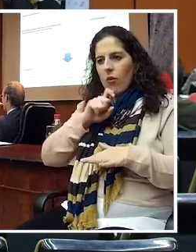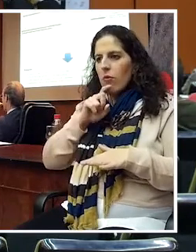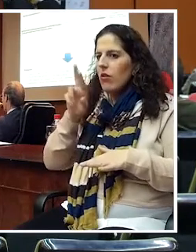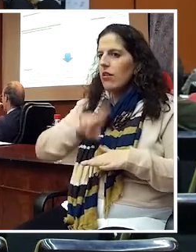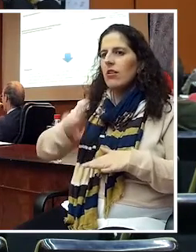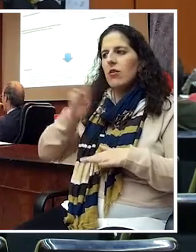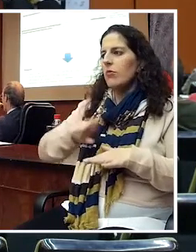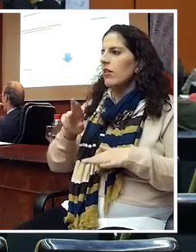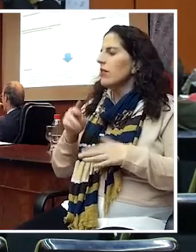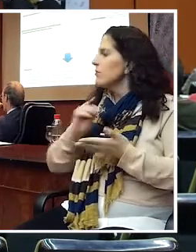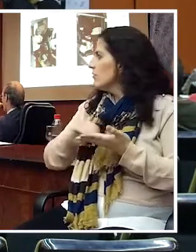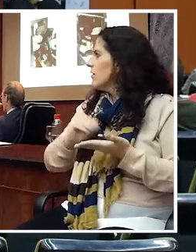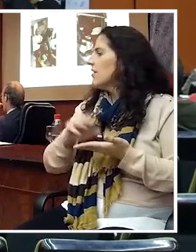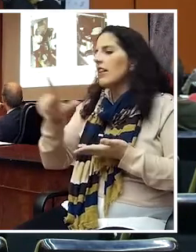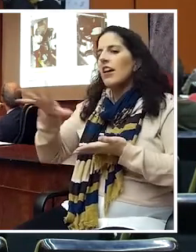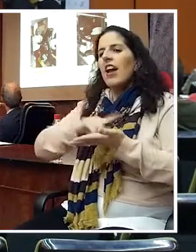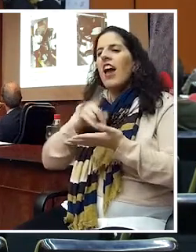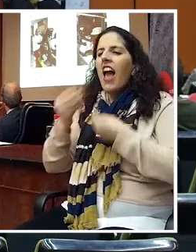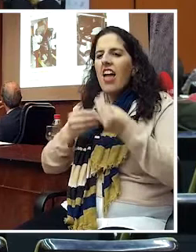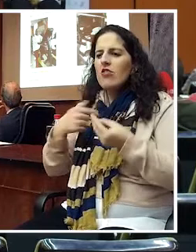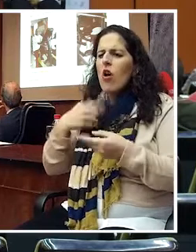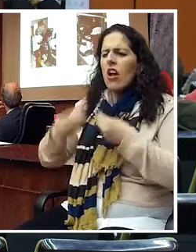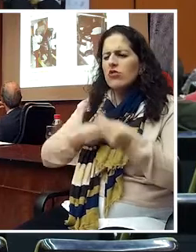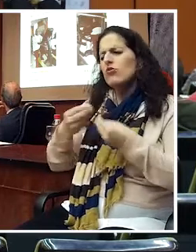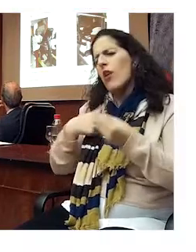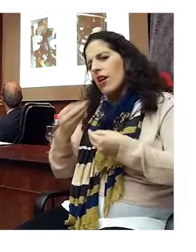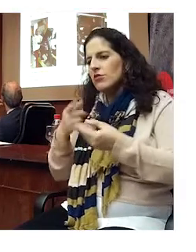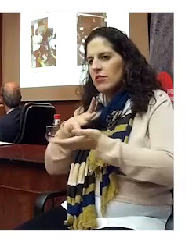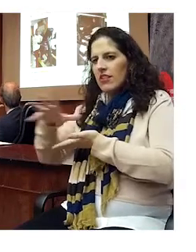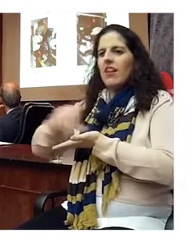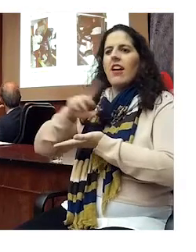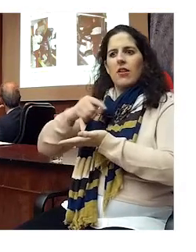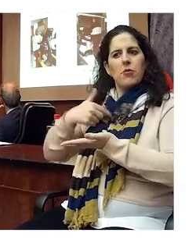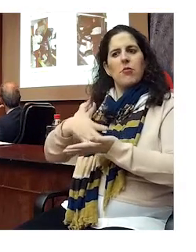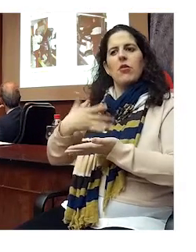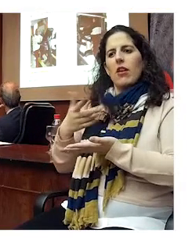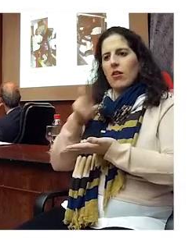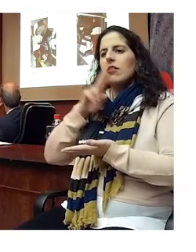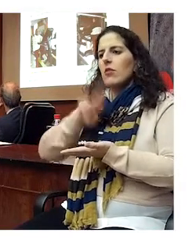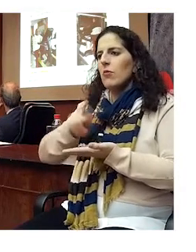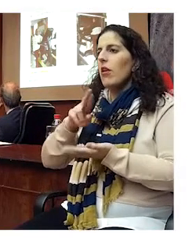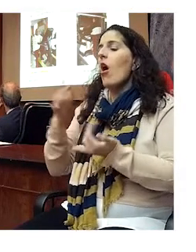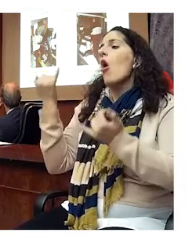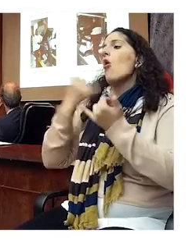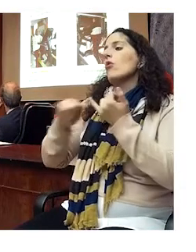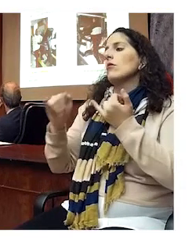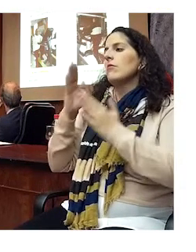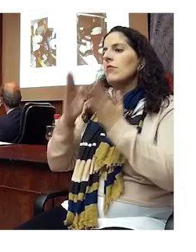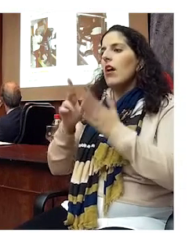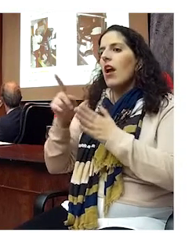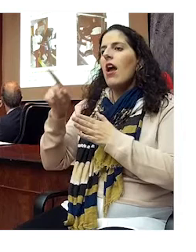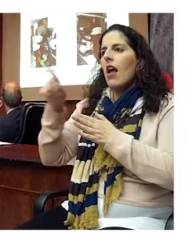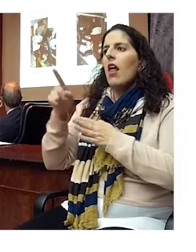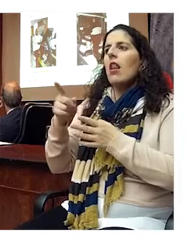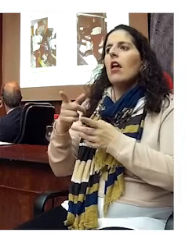muchas veces mensajes con las cosas que hace. Él, en la fase 3, que es la más difícil de llegar, pues probablemente es la persona